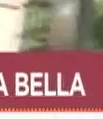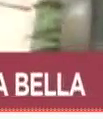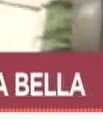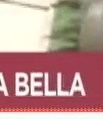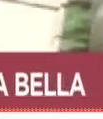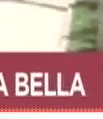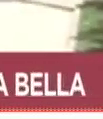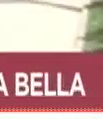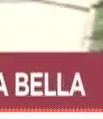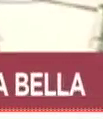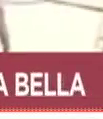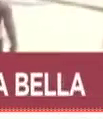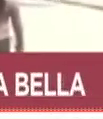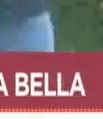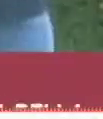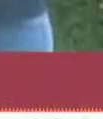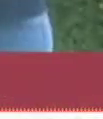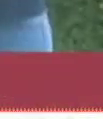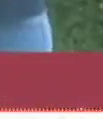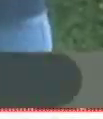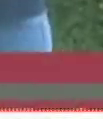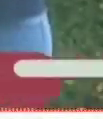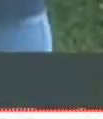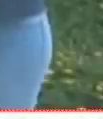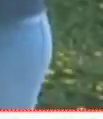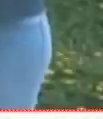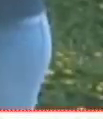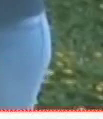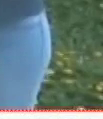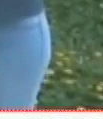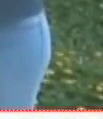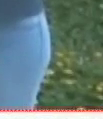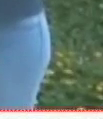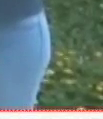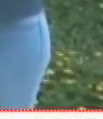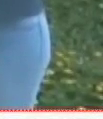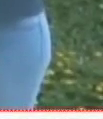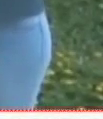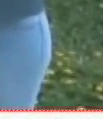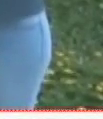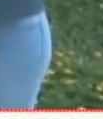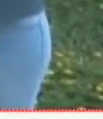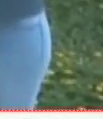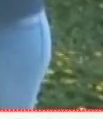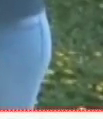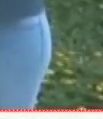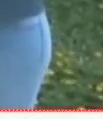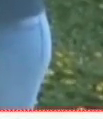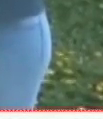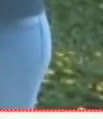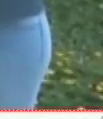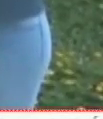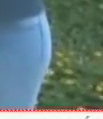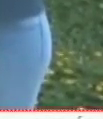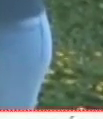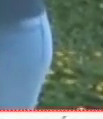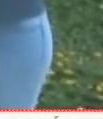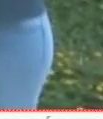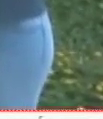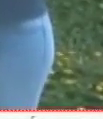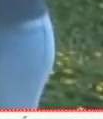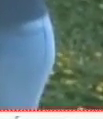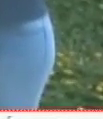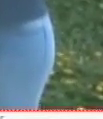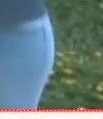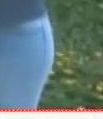Presidente, saludo desde el municipio José Félix Riva, tierra de vencedores, tierra de valientes,